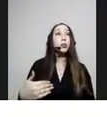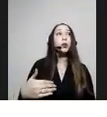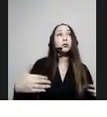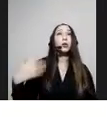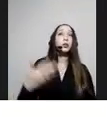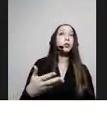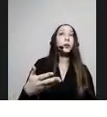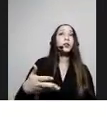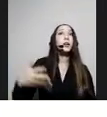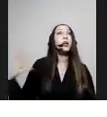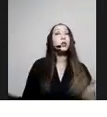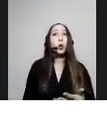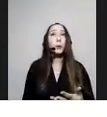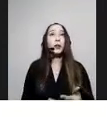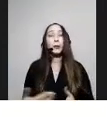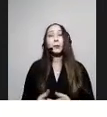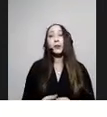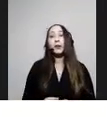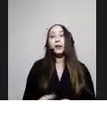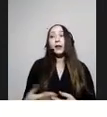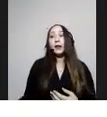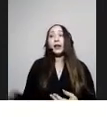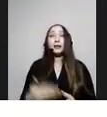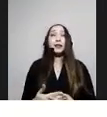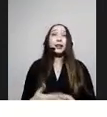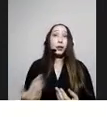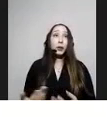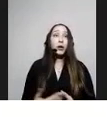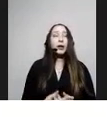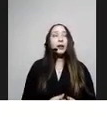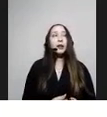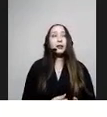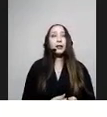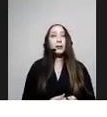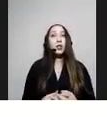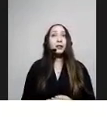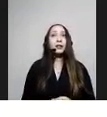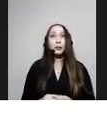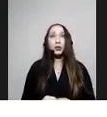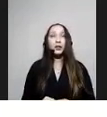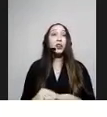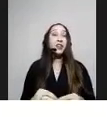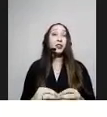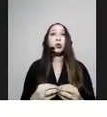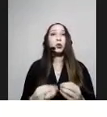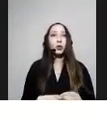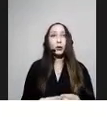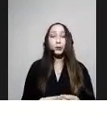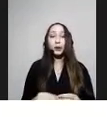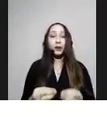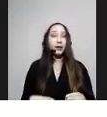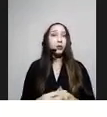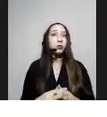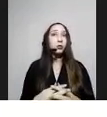que somos los otros supervisores, y con tus compañeros. Y la tercera, que era una mujer, le dice, mira Yolanda, esta persona tiene una fijación contigo,